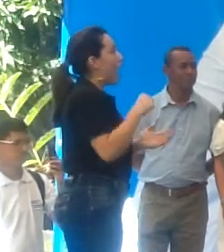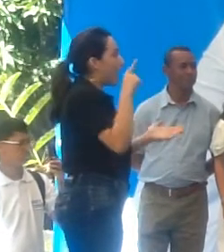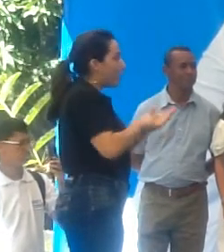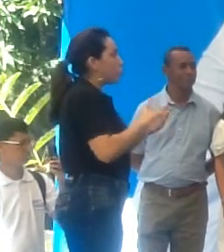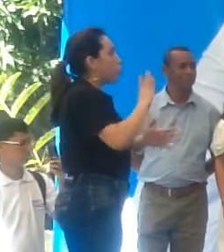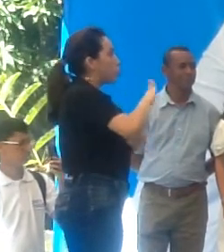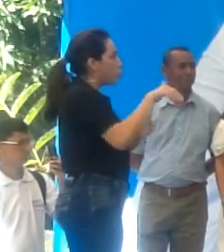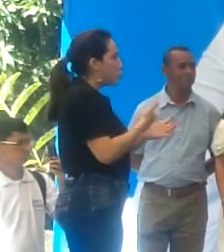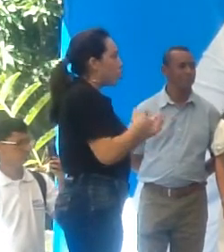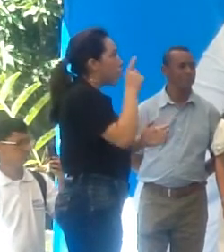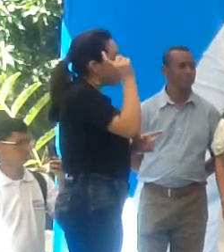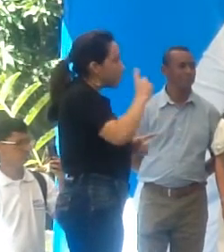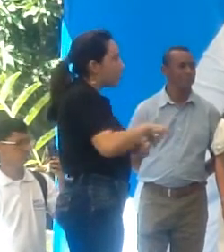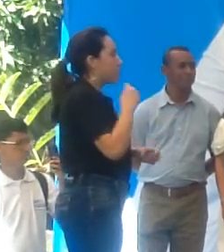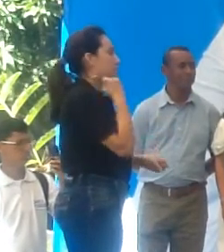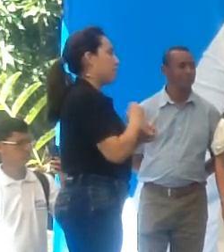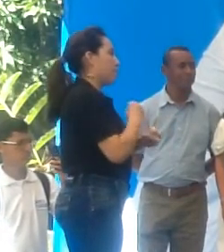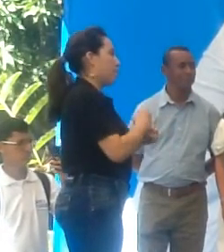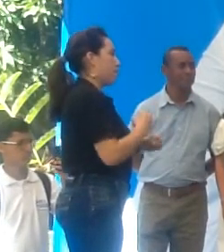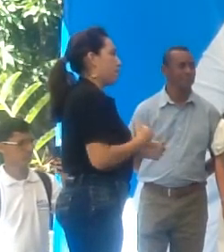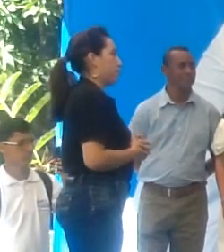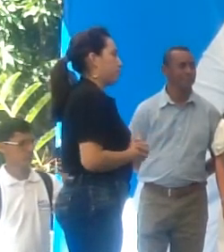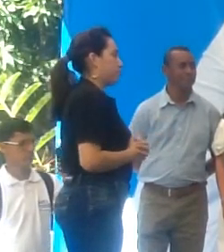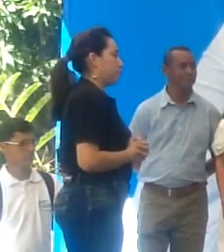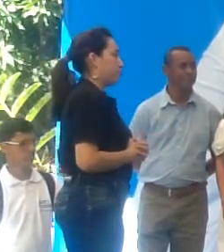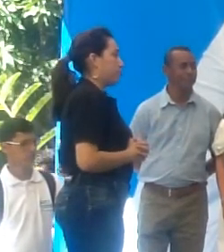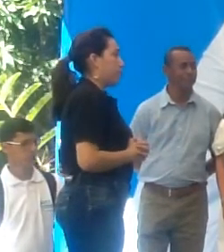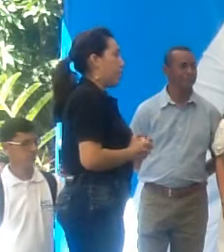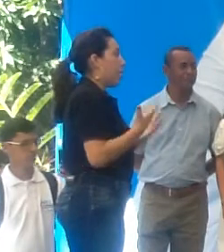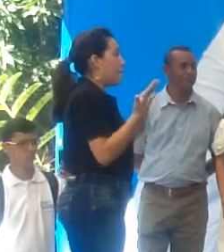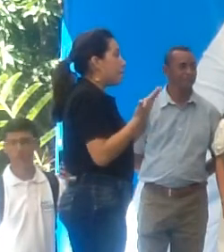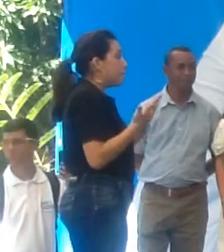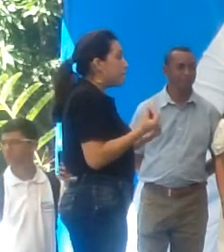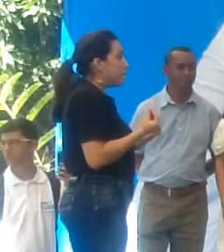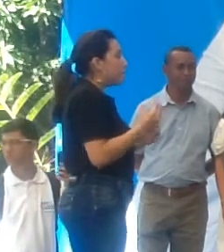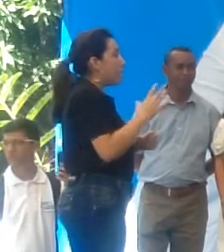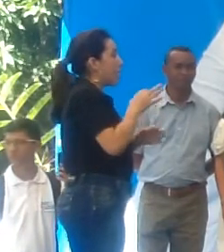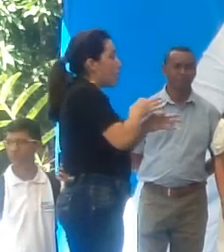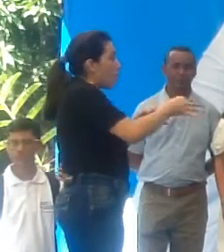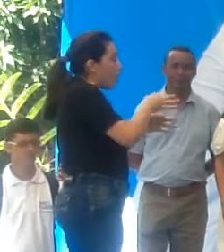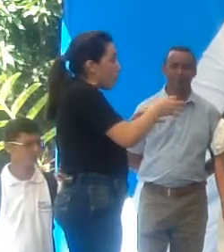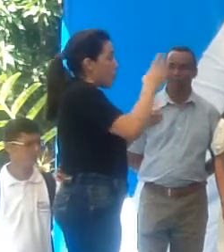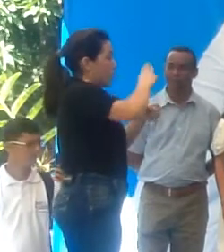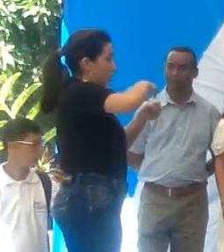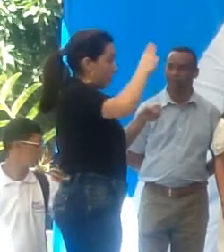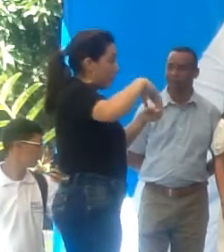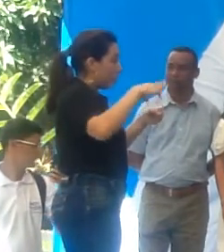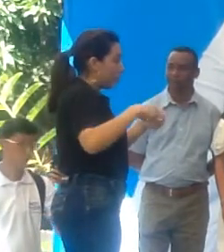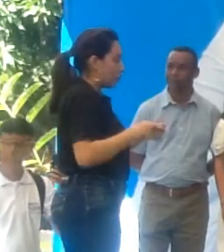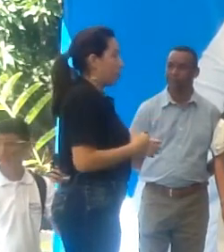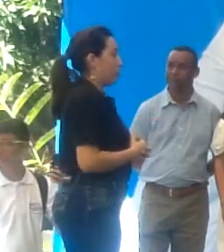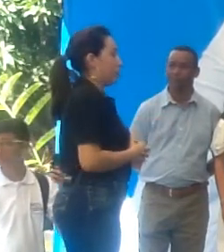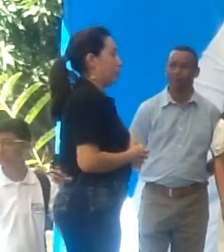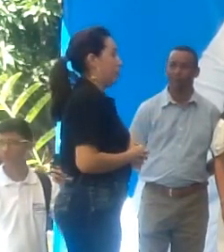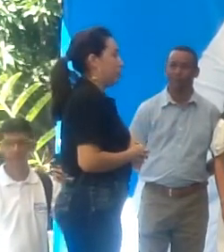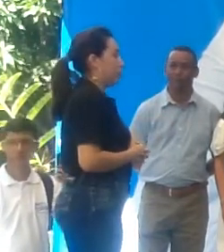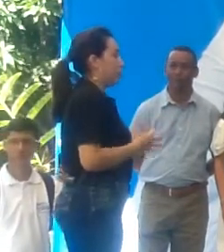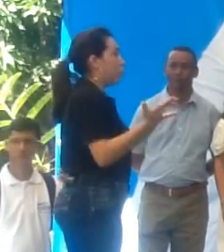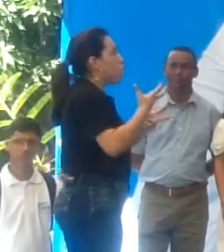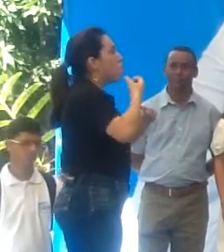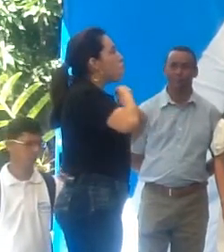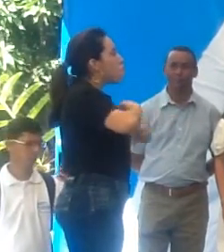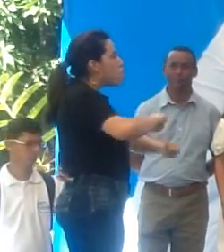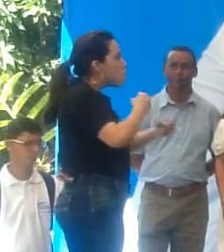trabajar. Para los municipios del departamento del Magdalena, en donde se han hecho